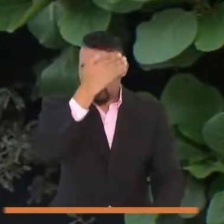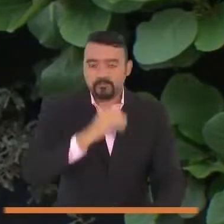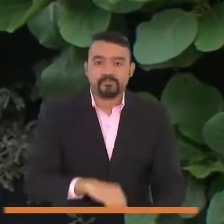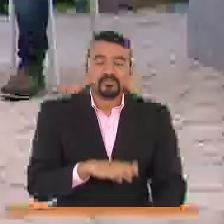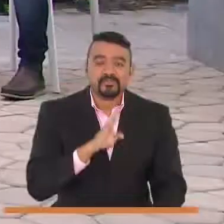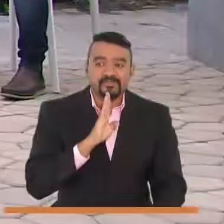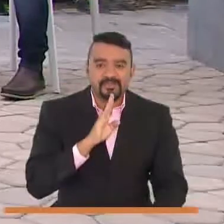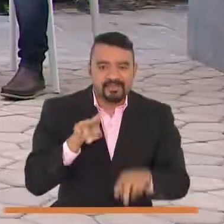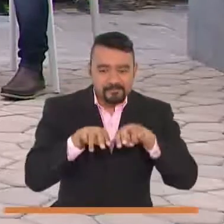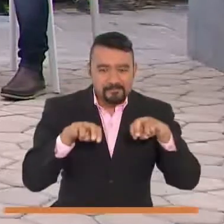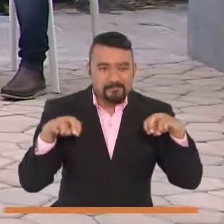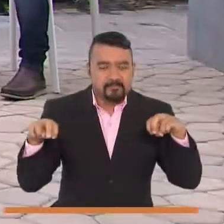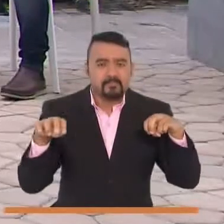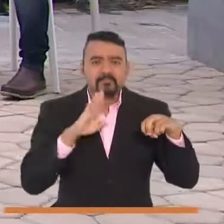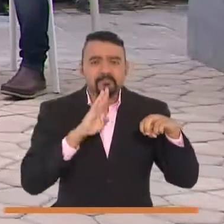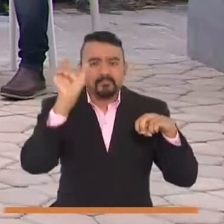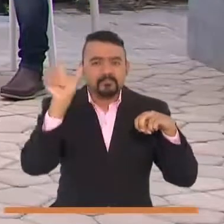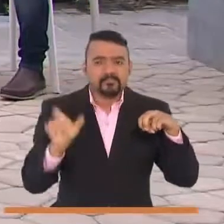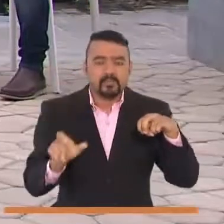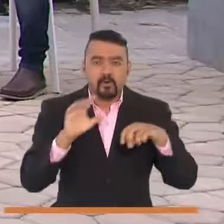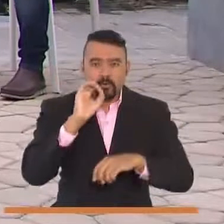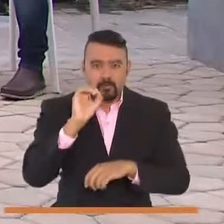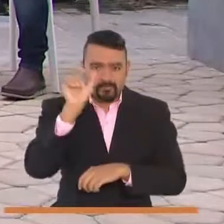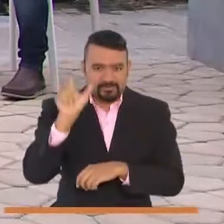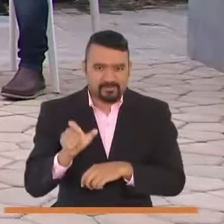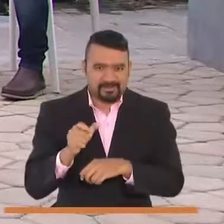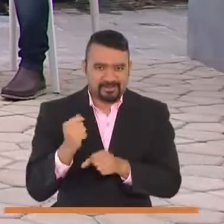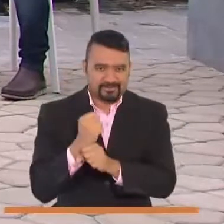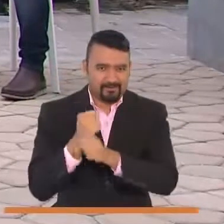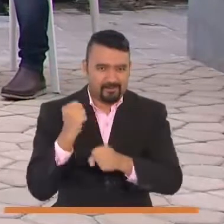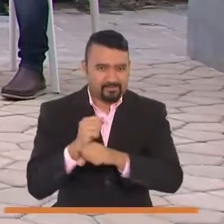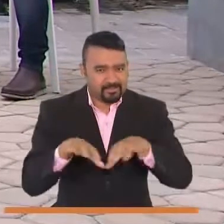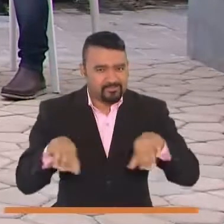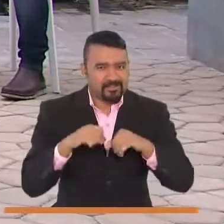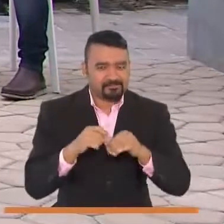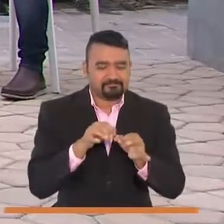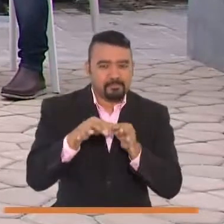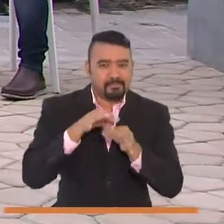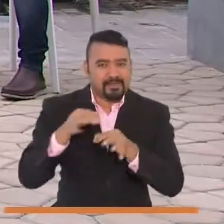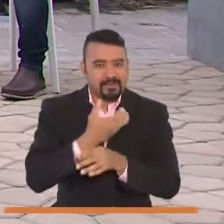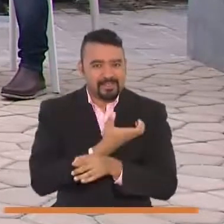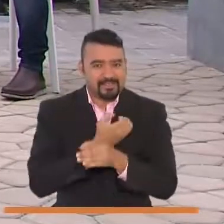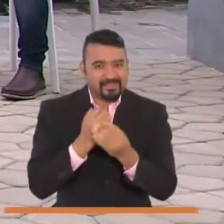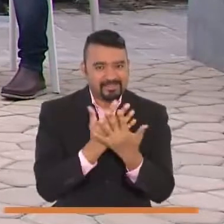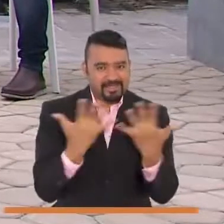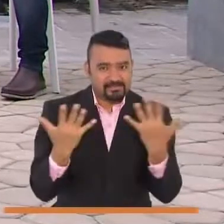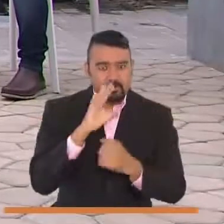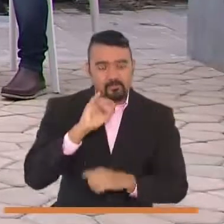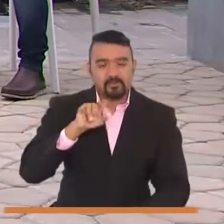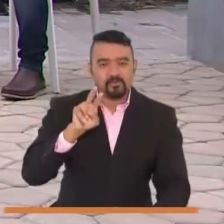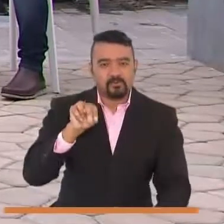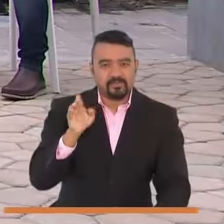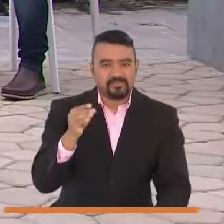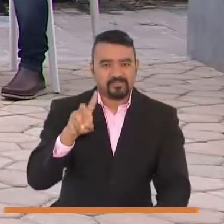acompaña hoy en este programa institucional el director del área metropolitana del Valle de Aburrá, el señor Juan David Palacio. También está